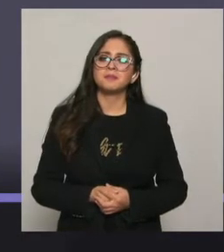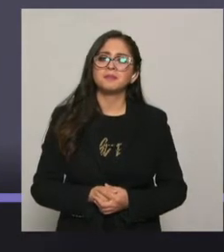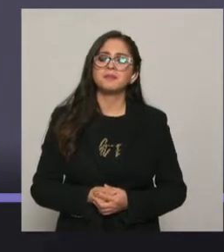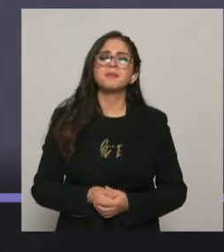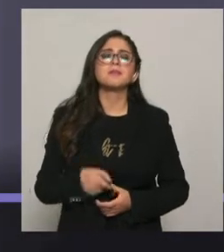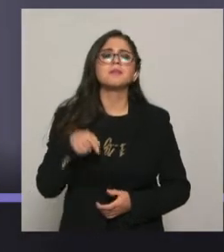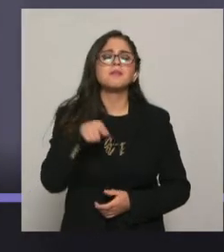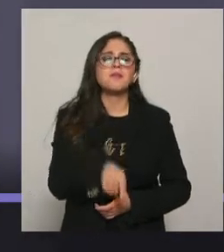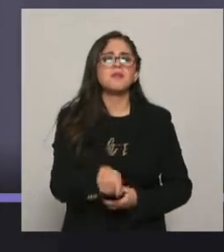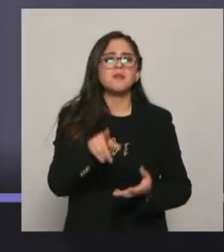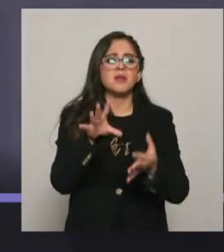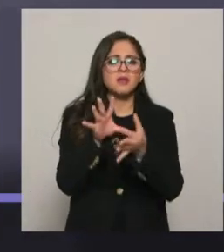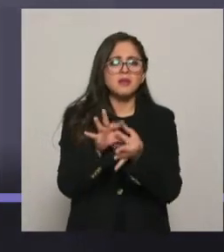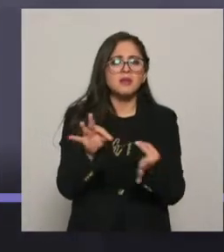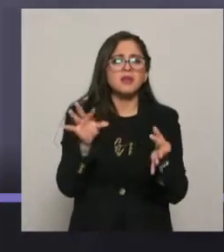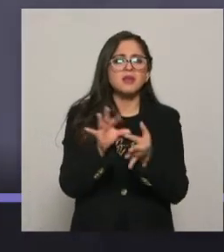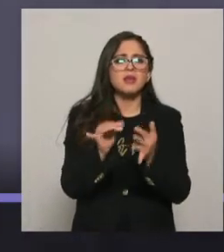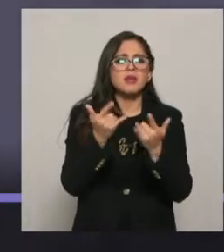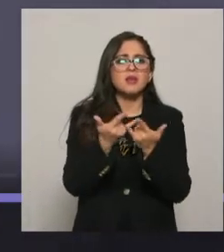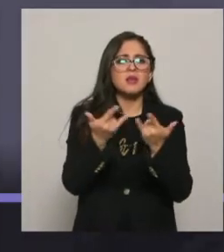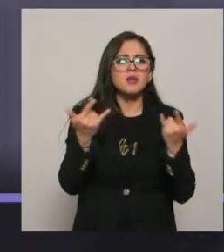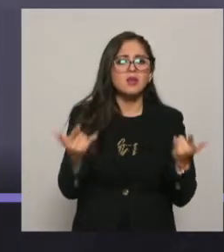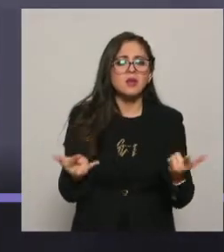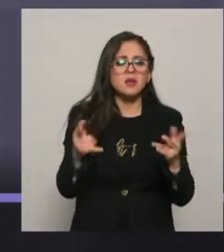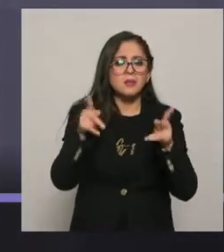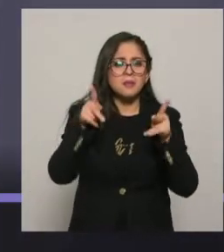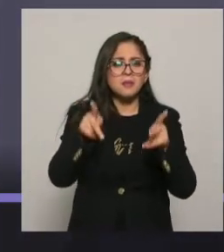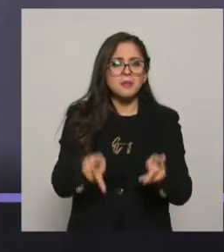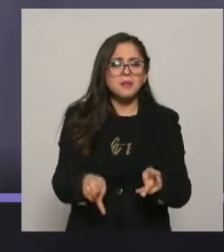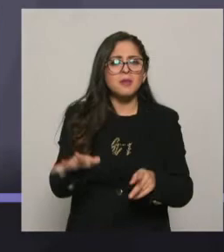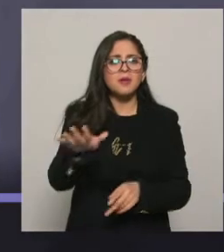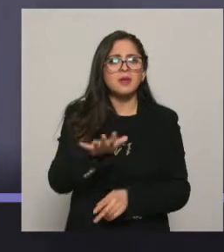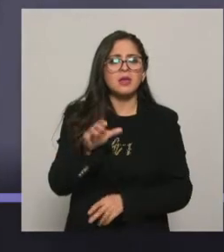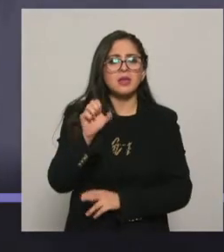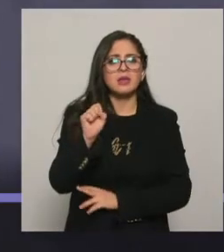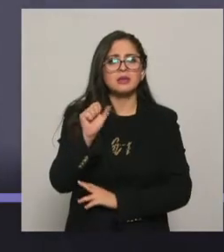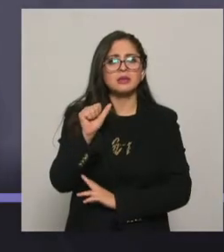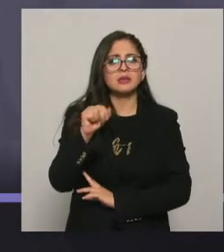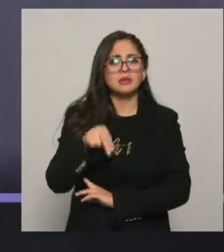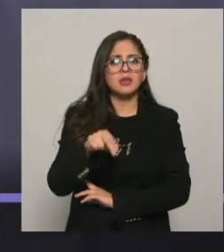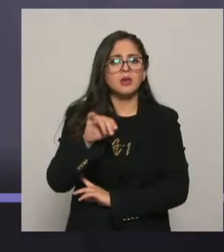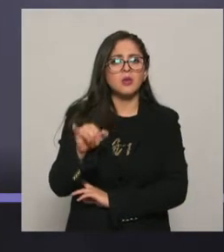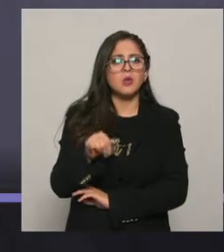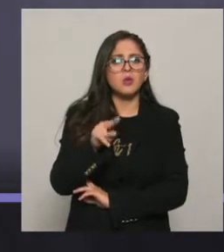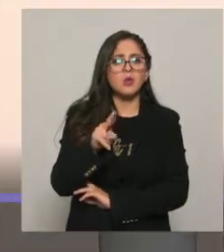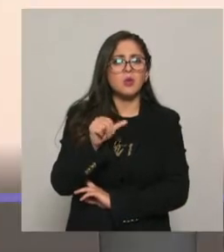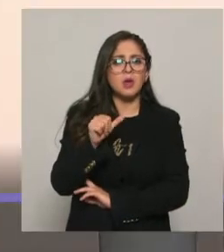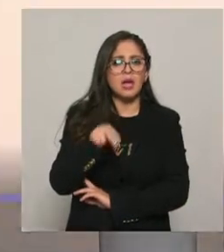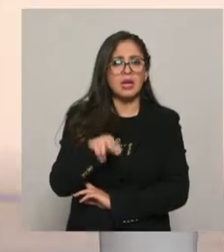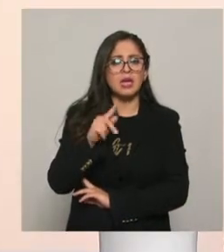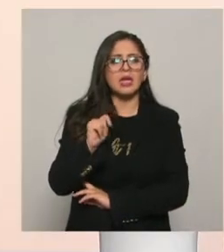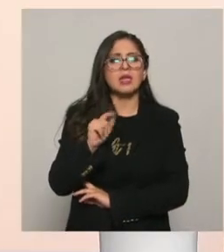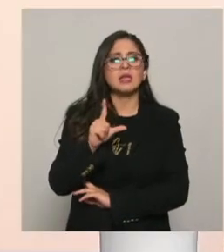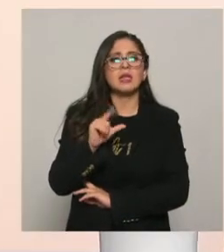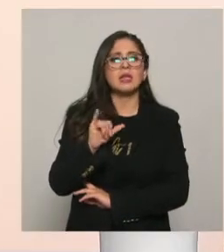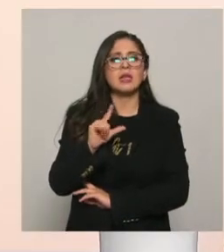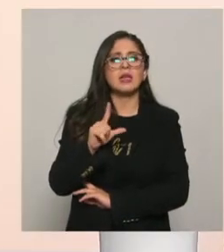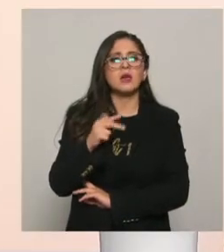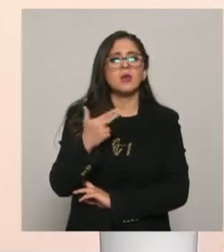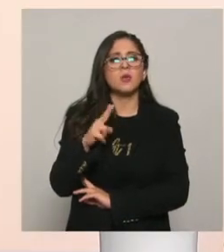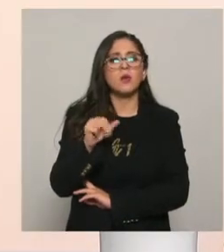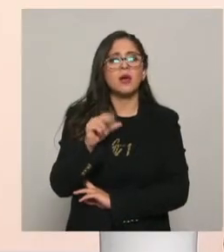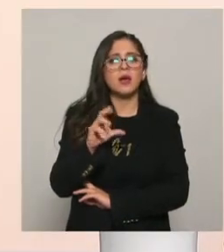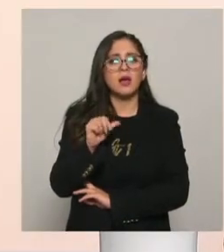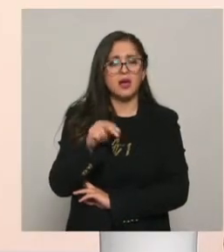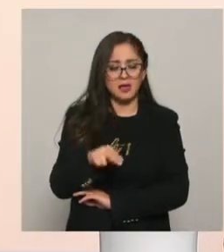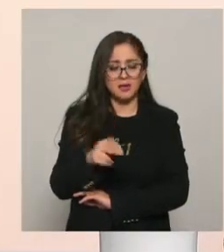de la historia del cementerio vecinal de San Juan Tlilhuacán. Cuando en